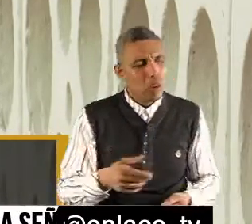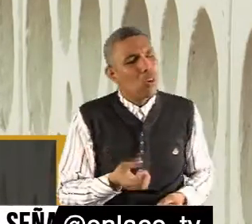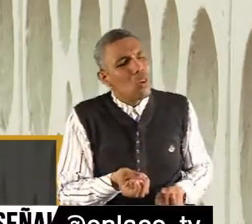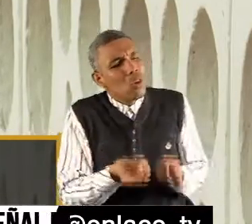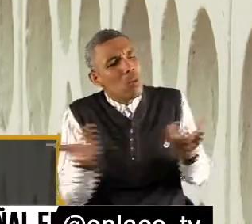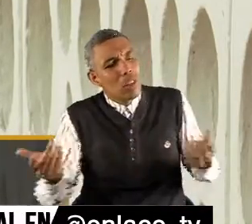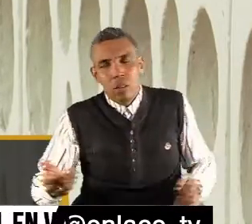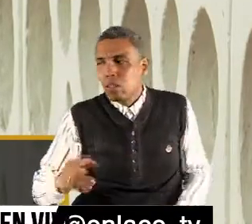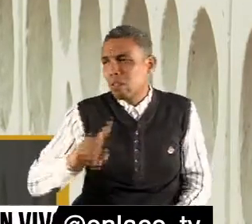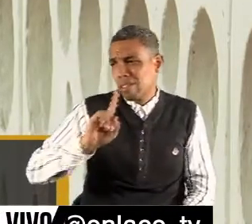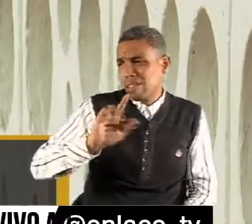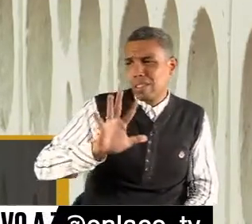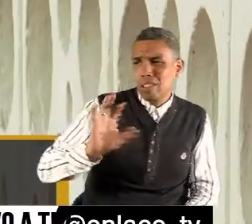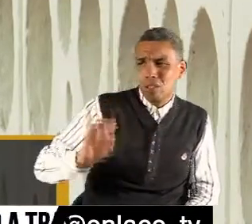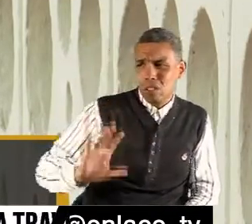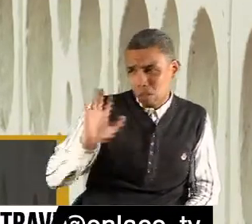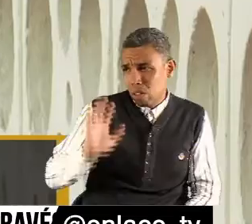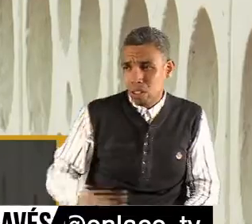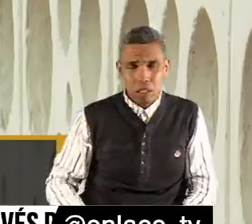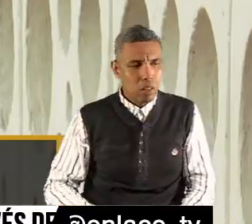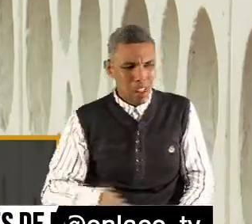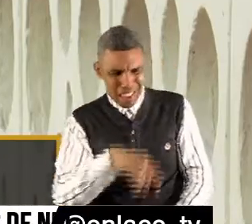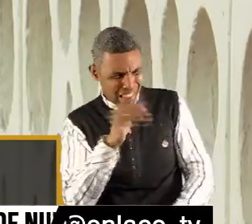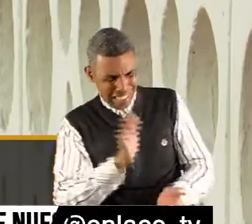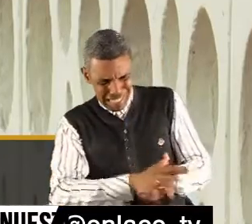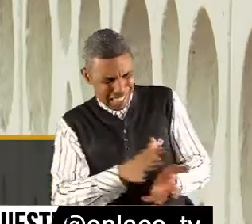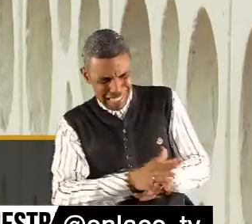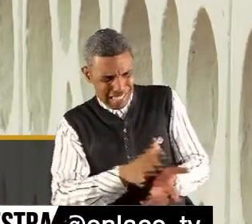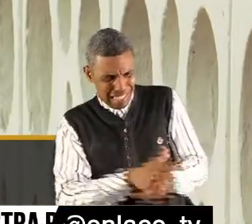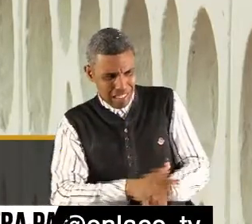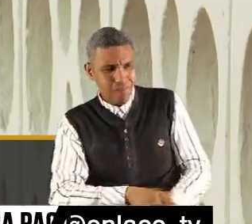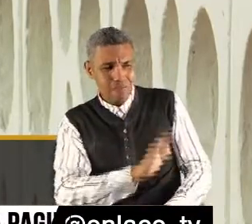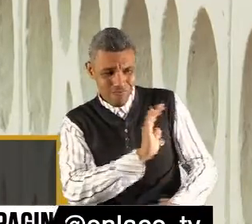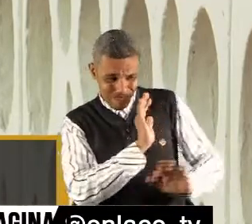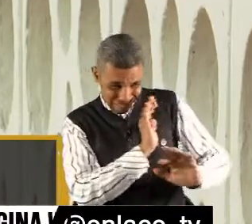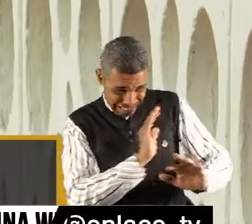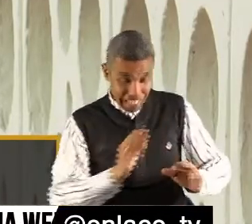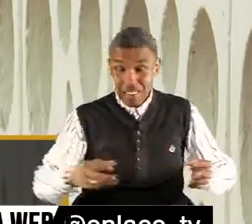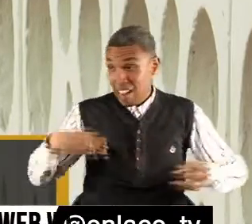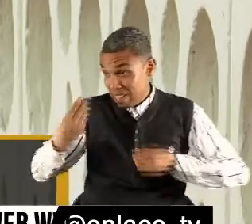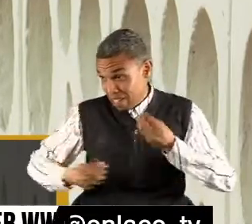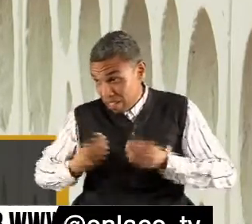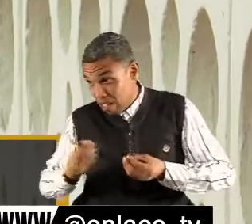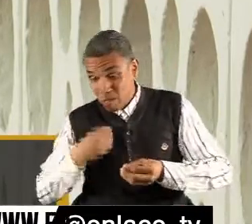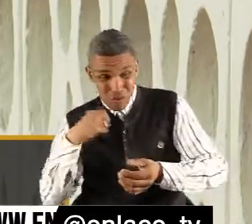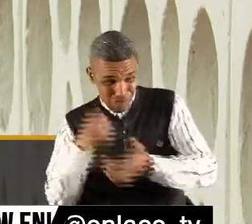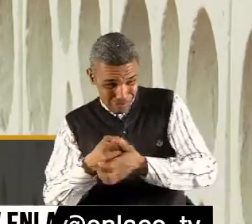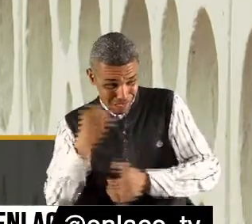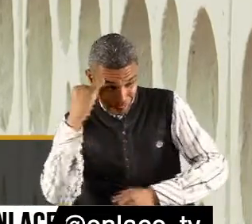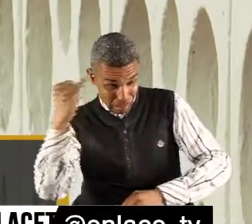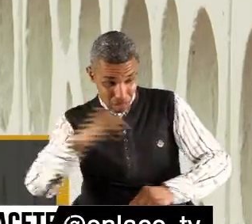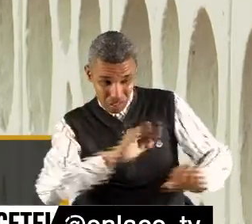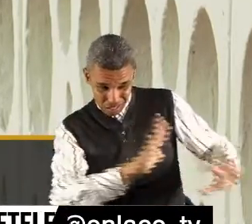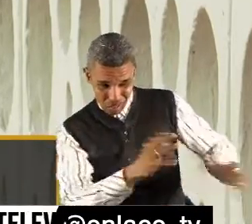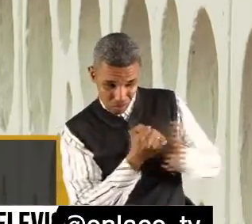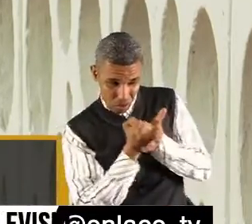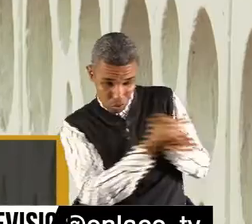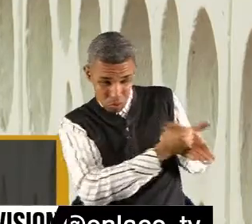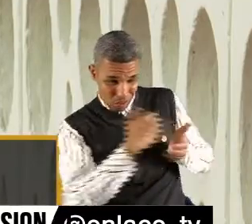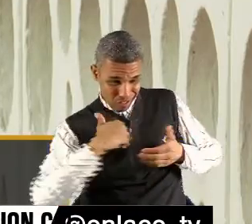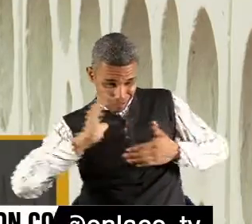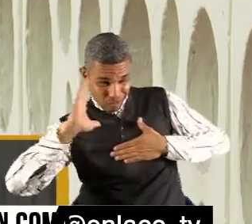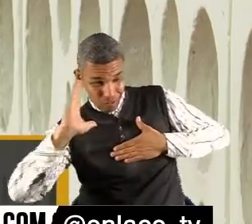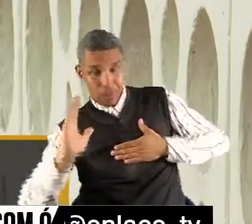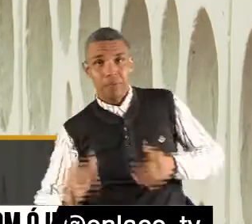son 150. Bueno, profe, tranquilo, vamos a ver qué hacemos. Y el señor